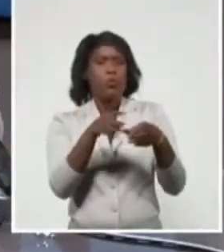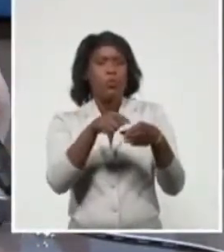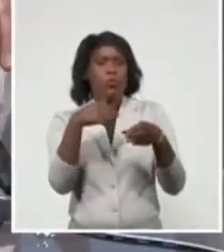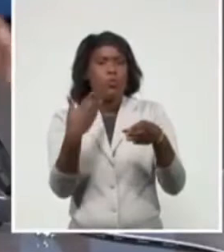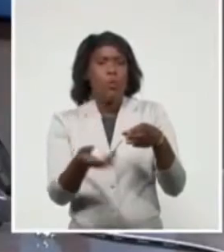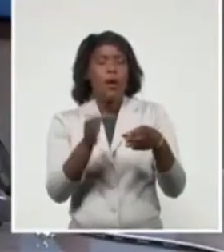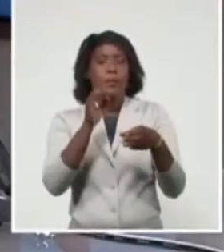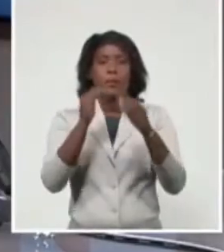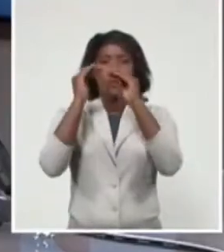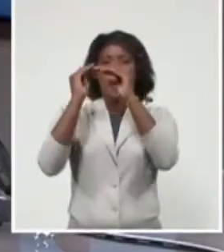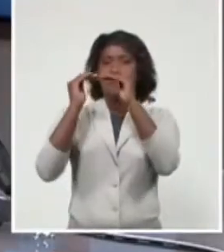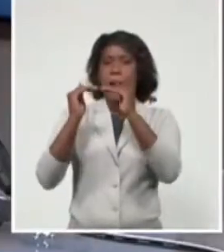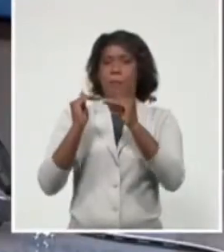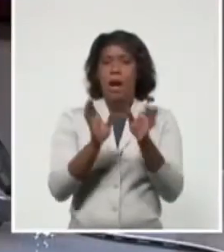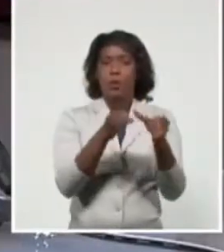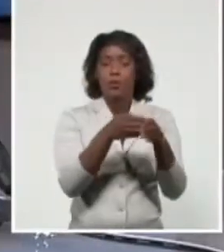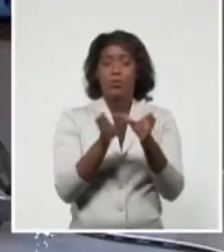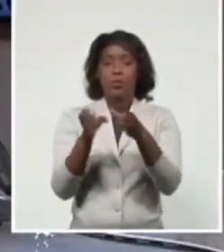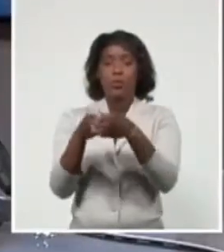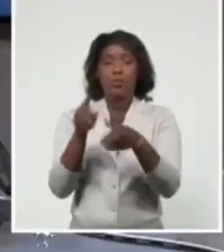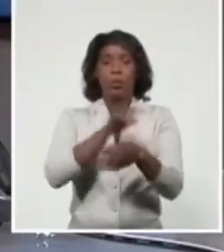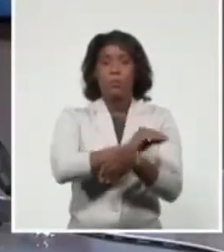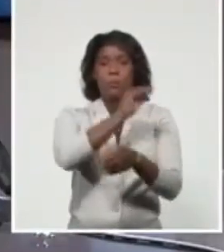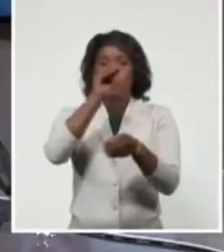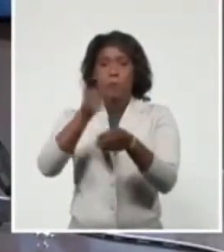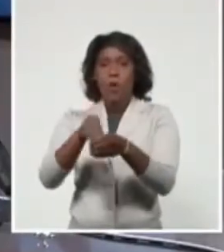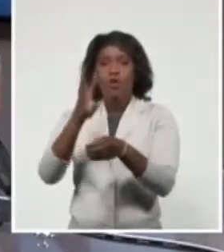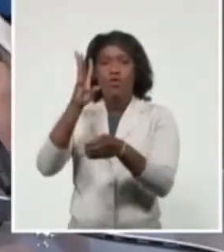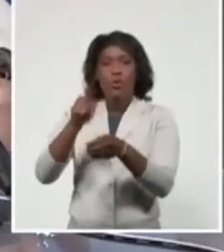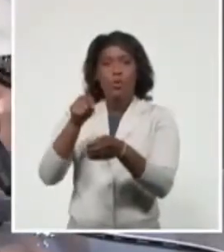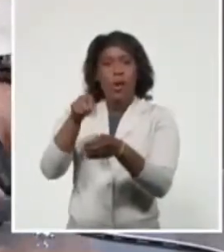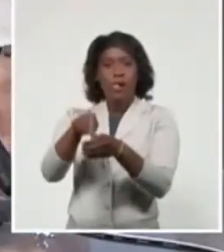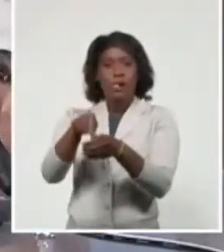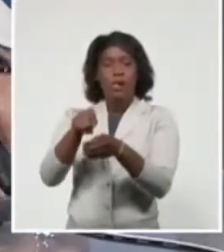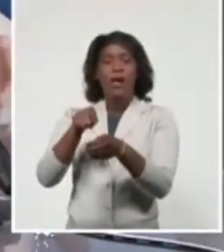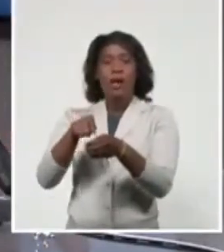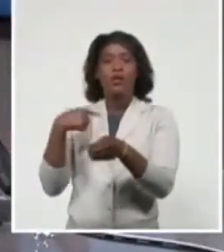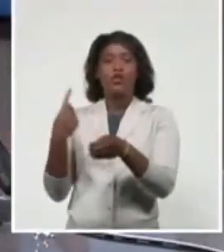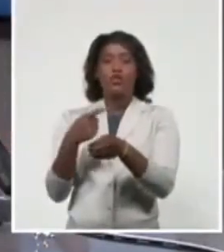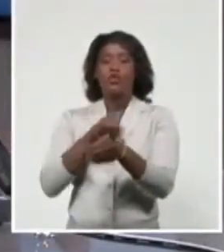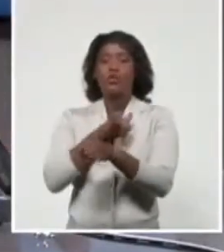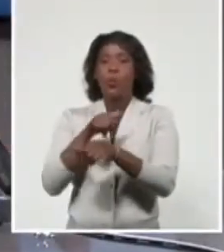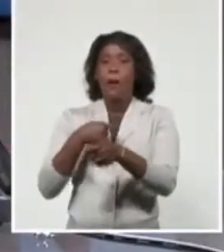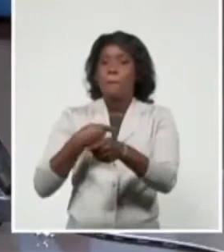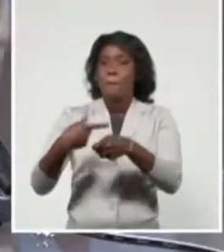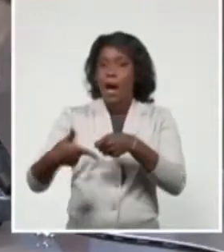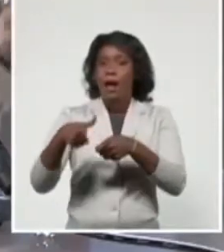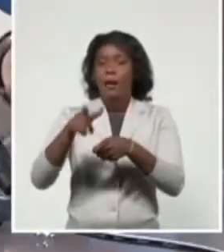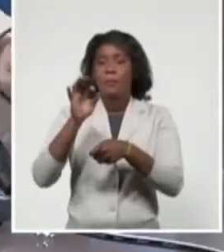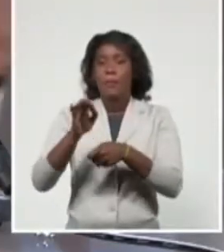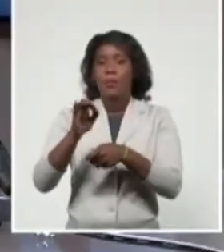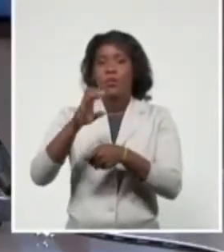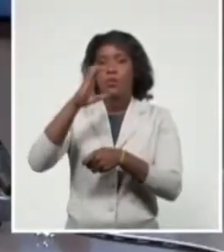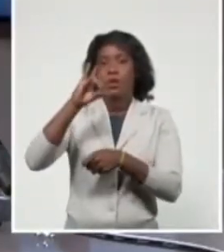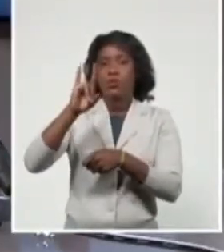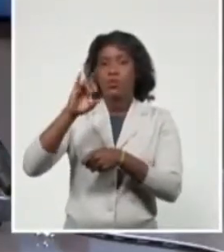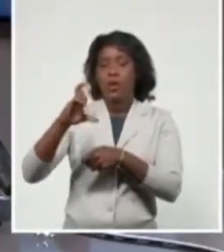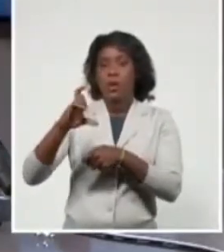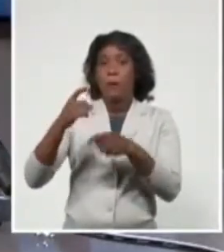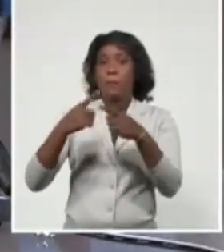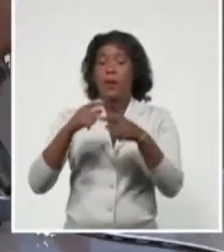de los pesos más los CUC. Con determinadas restricciones, cuando usted se